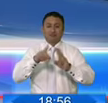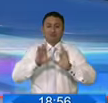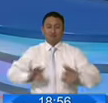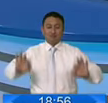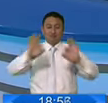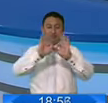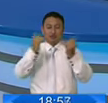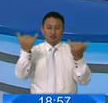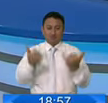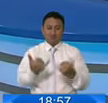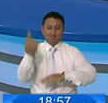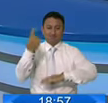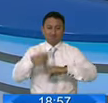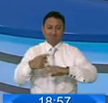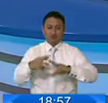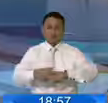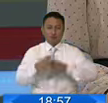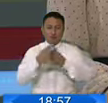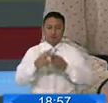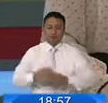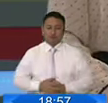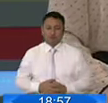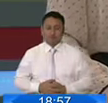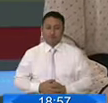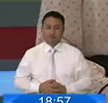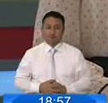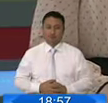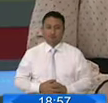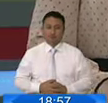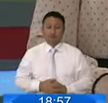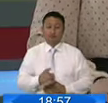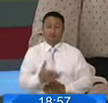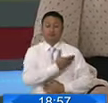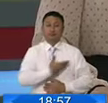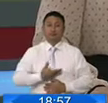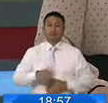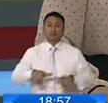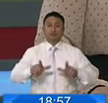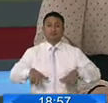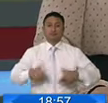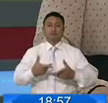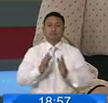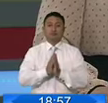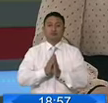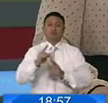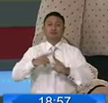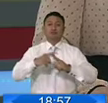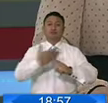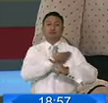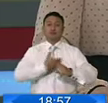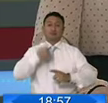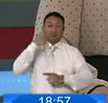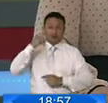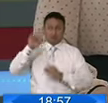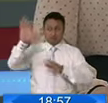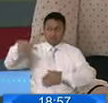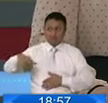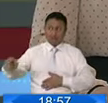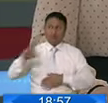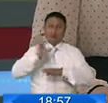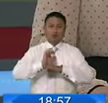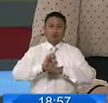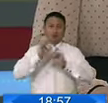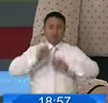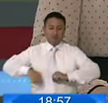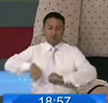en esta jornada aquí dice el presidente de lenin moreno hizo al ex mandatario correa regresar al ecuador para